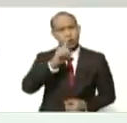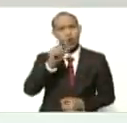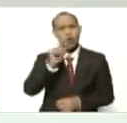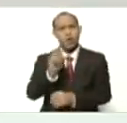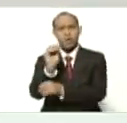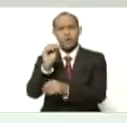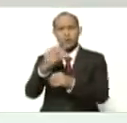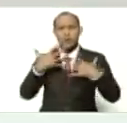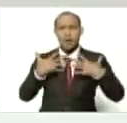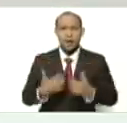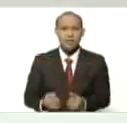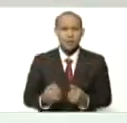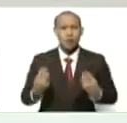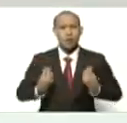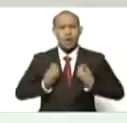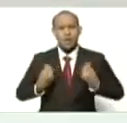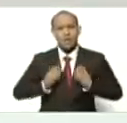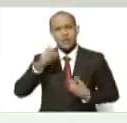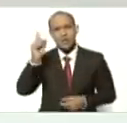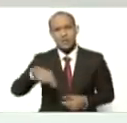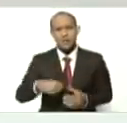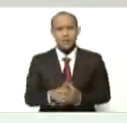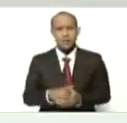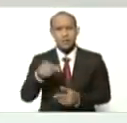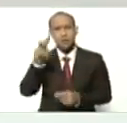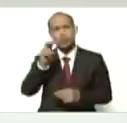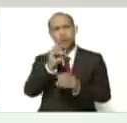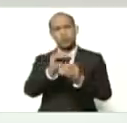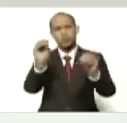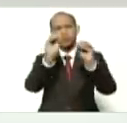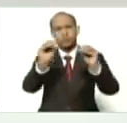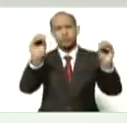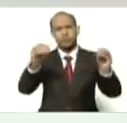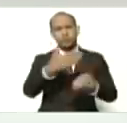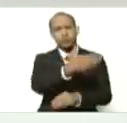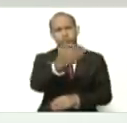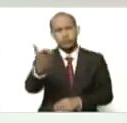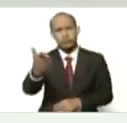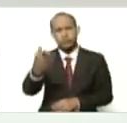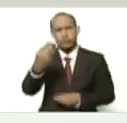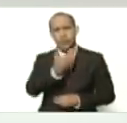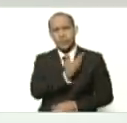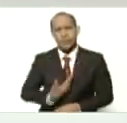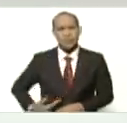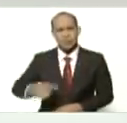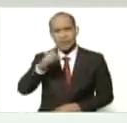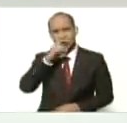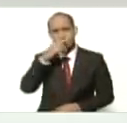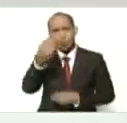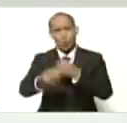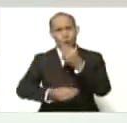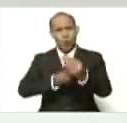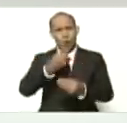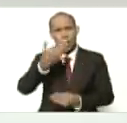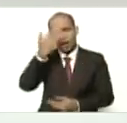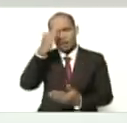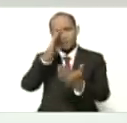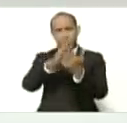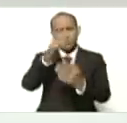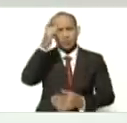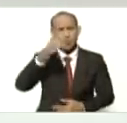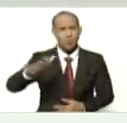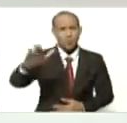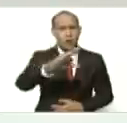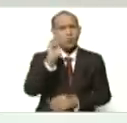la salud y la vida y el nuevo llamado que usted está haciendo hoy a la población a cuidarnos ya usted dio detalles